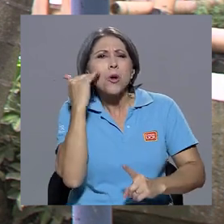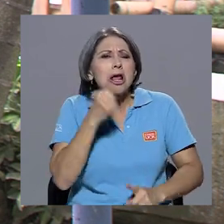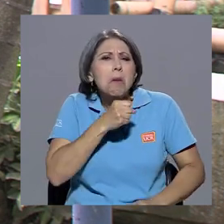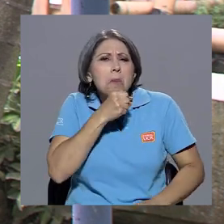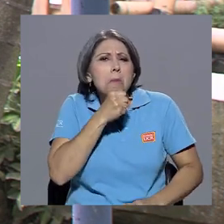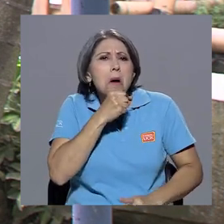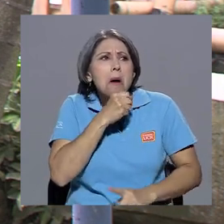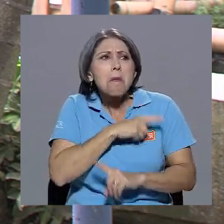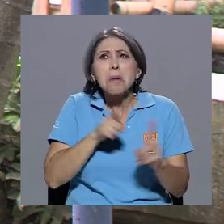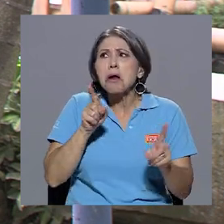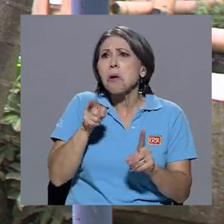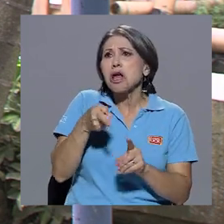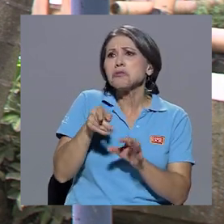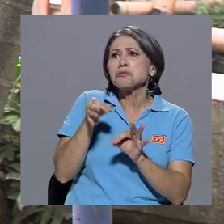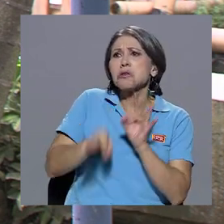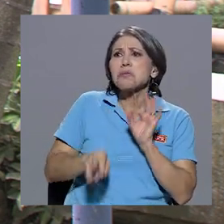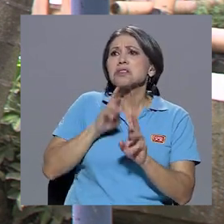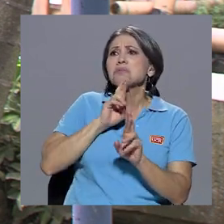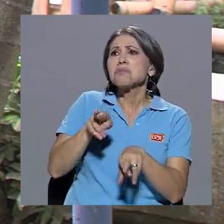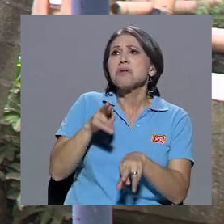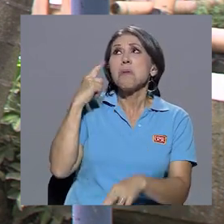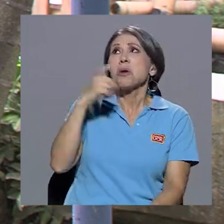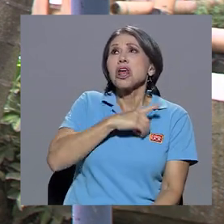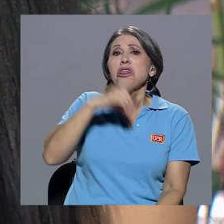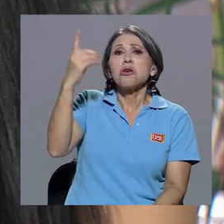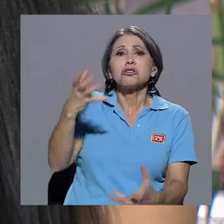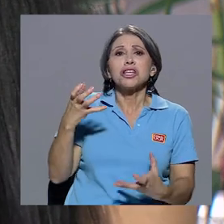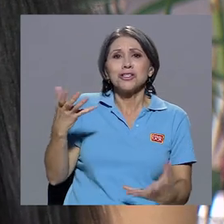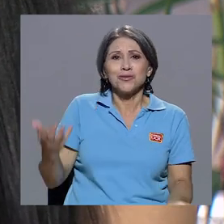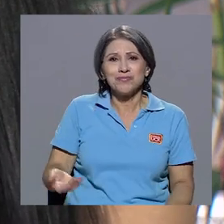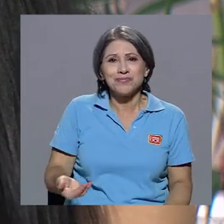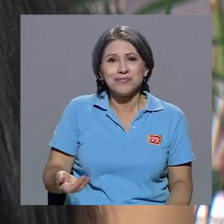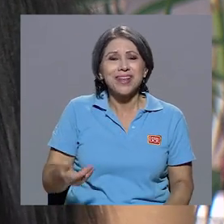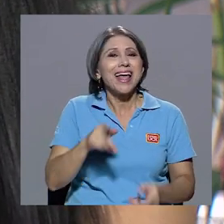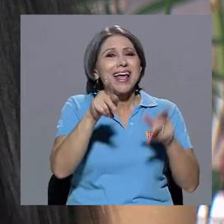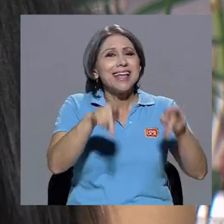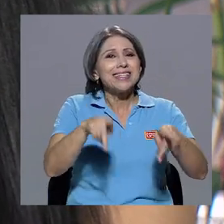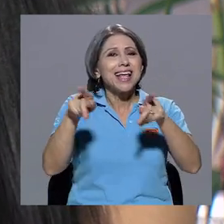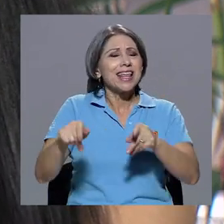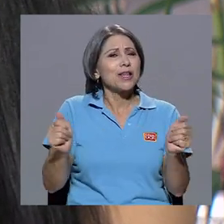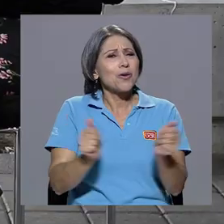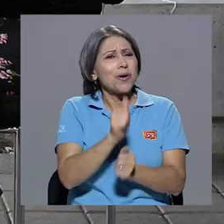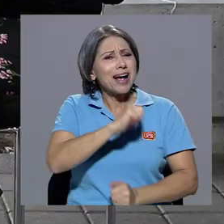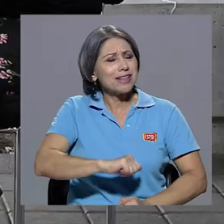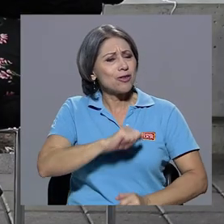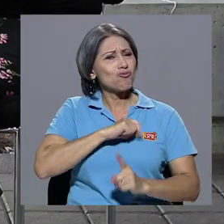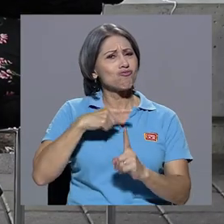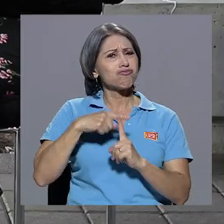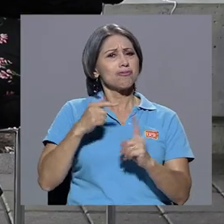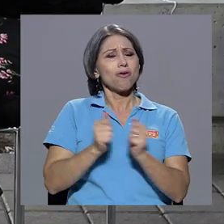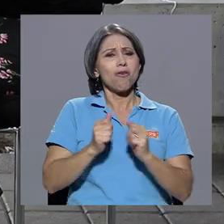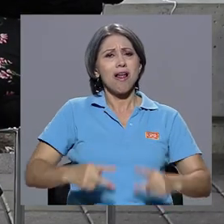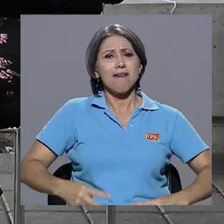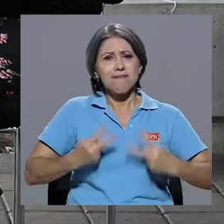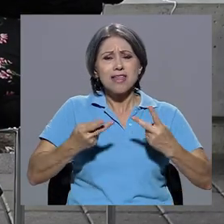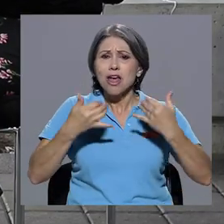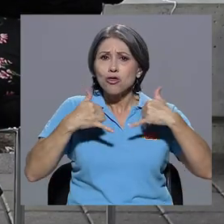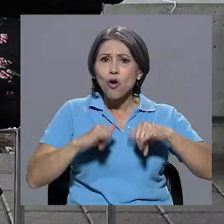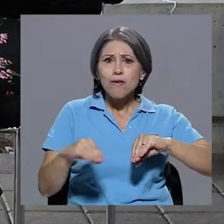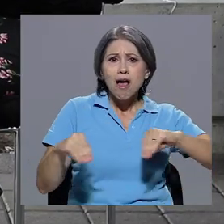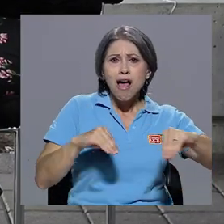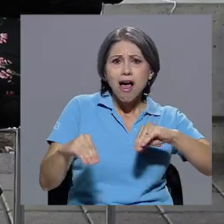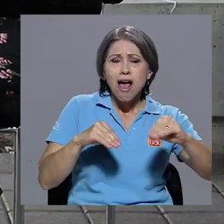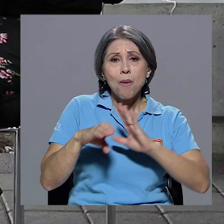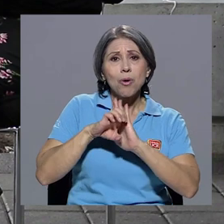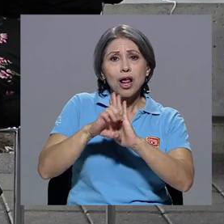que ellos tienen que ellos te responden que es porque Dios quiso. Entonces es gente con mucha actitud proactiva con la vida, todavía estando en movimiento. Por ejemplo, el caso de